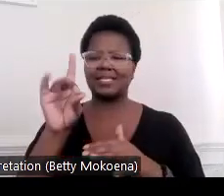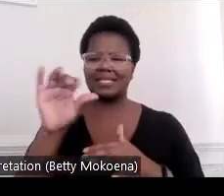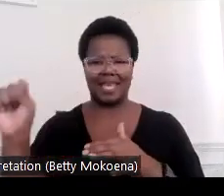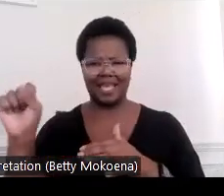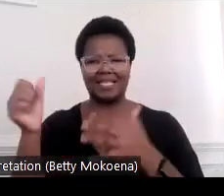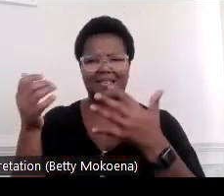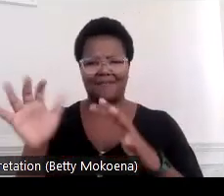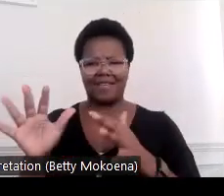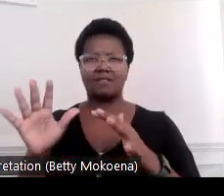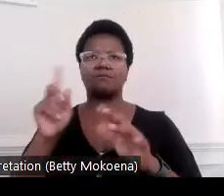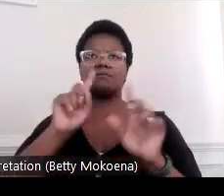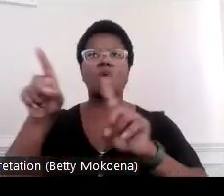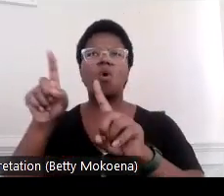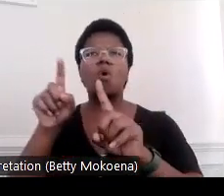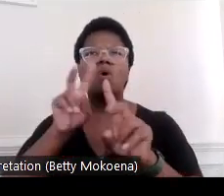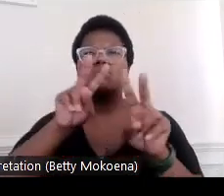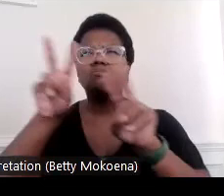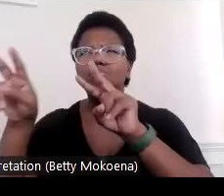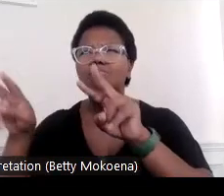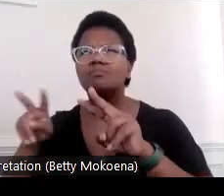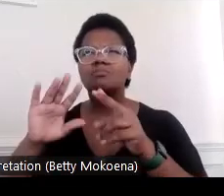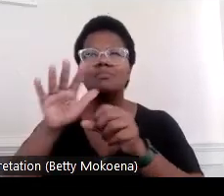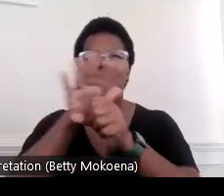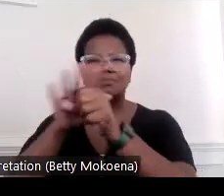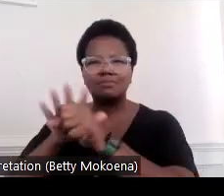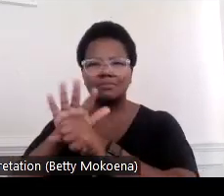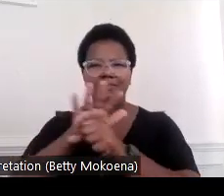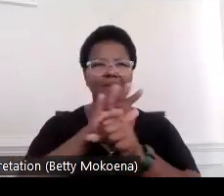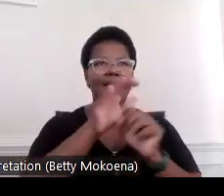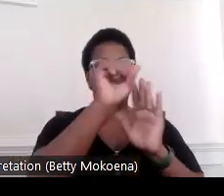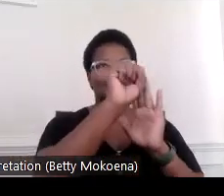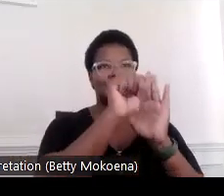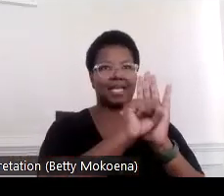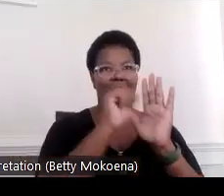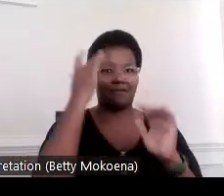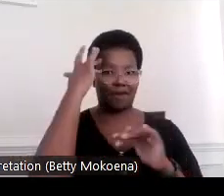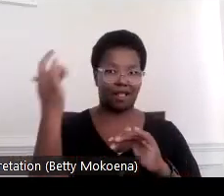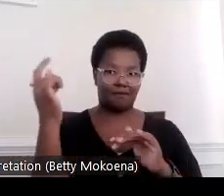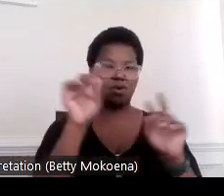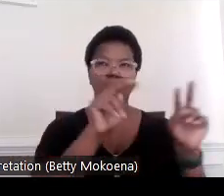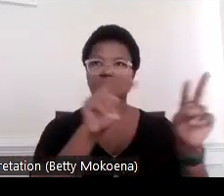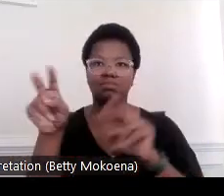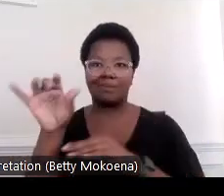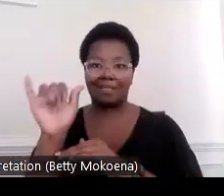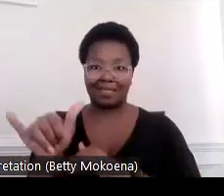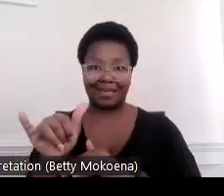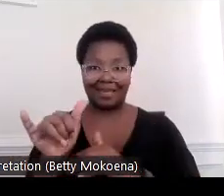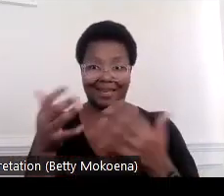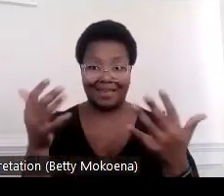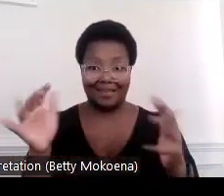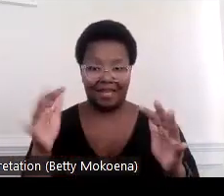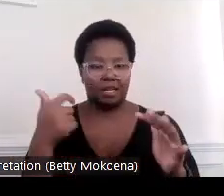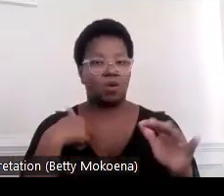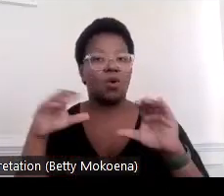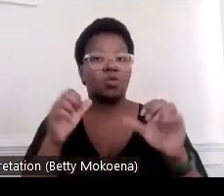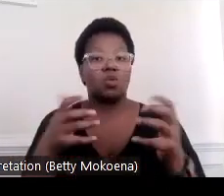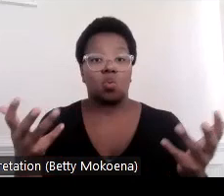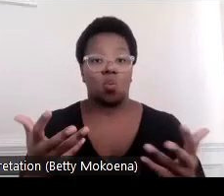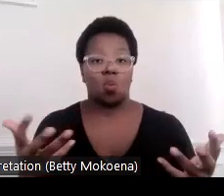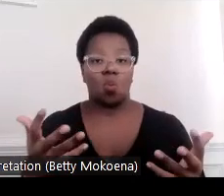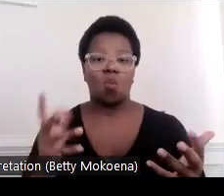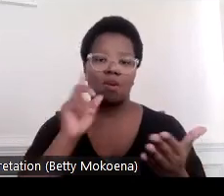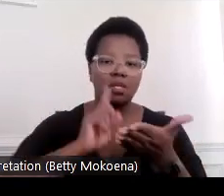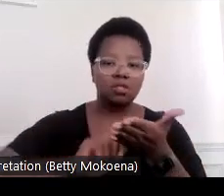de consulta Pública para hacer evaluaciones de sitio virtuales de proveedores en el servicio en California